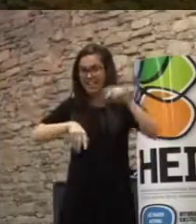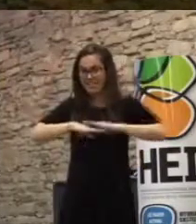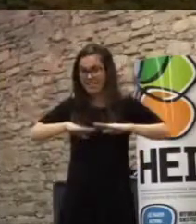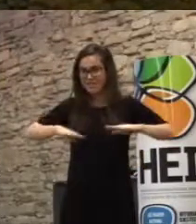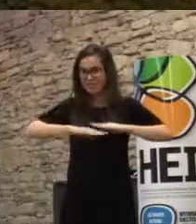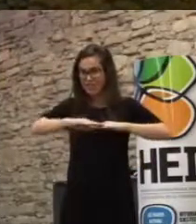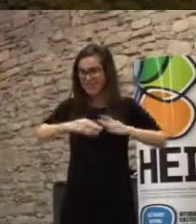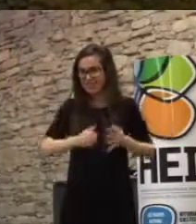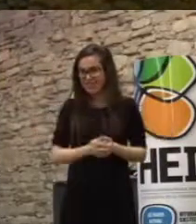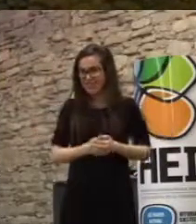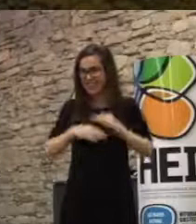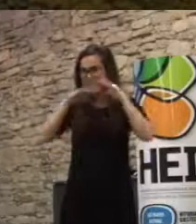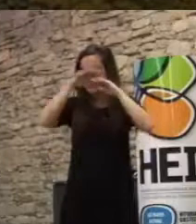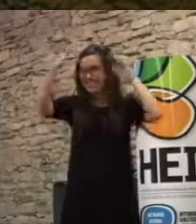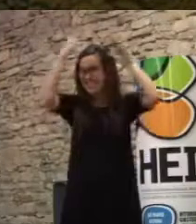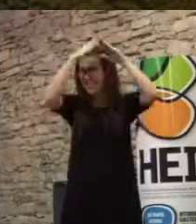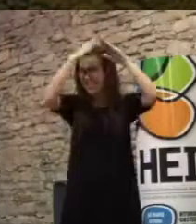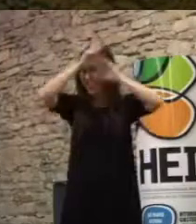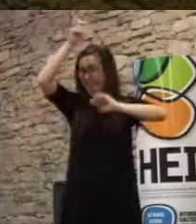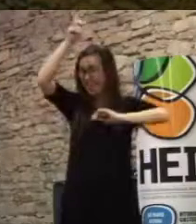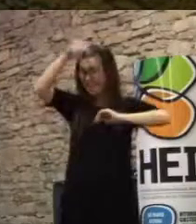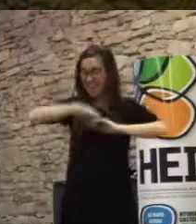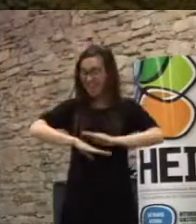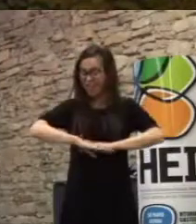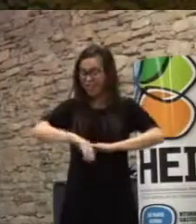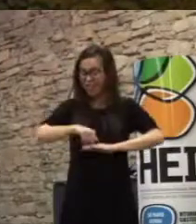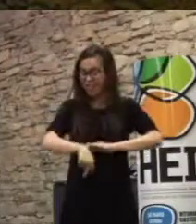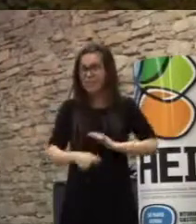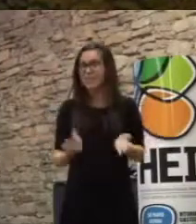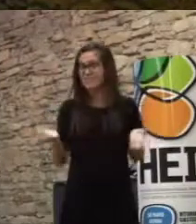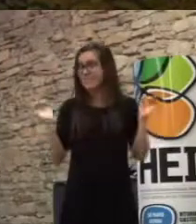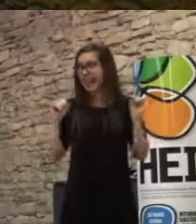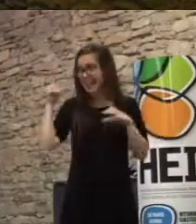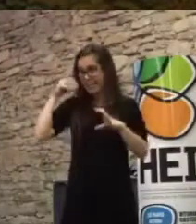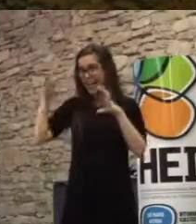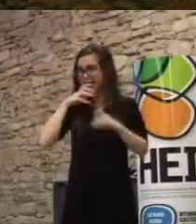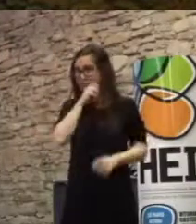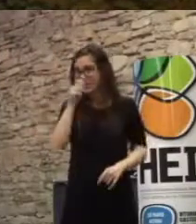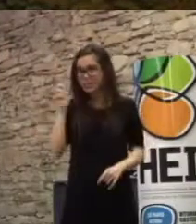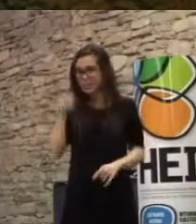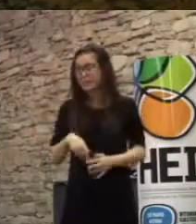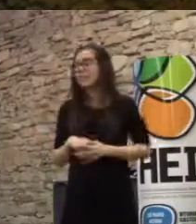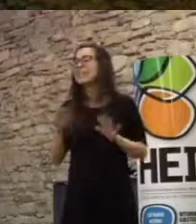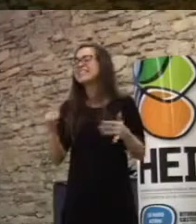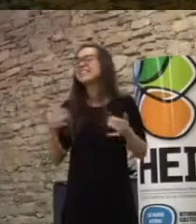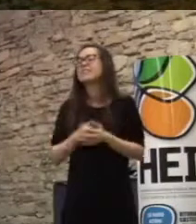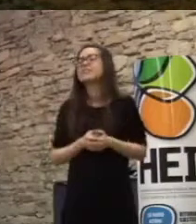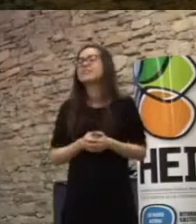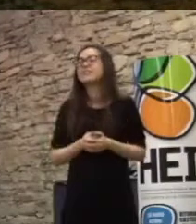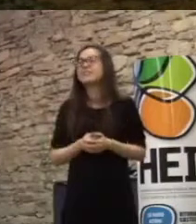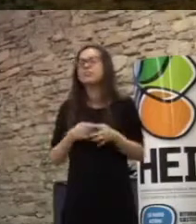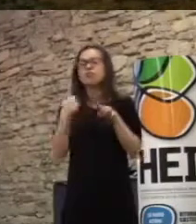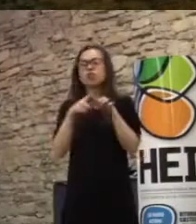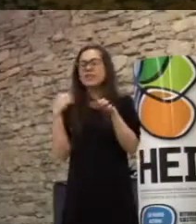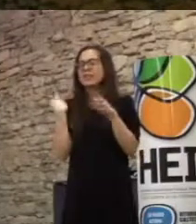hacia el techo si hay algún ingeniero en la sala el lado longitudinal hacia arriba de la cuestión bien empresa la vais a hacer algo que siempre habéis querido hacer y nunca